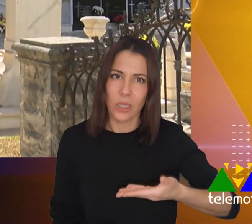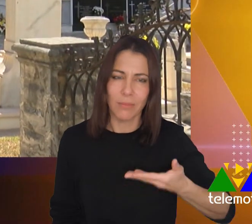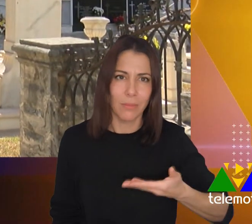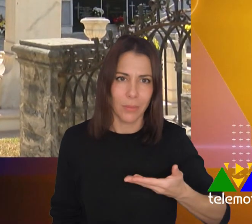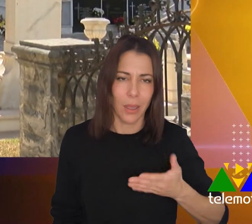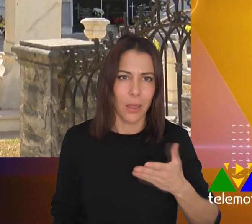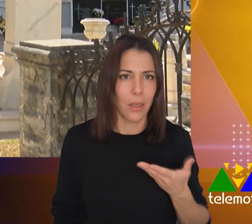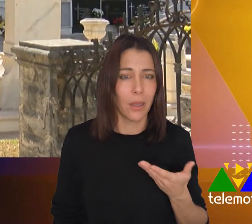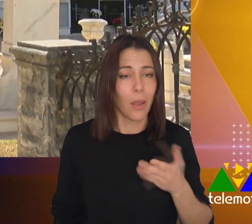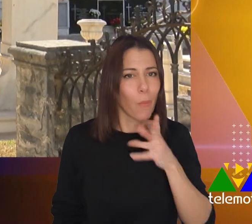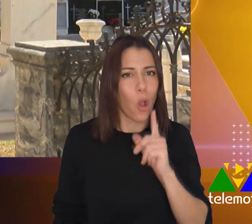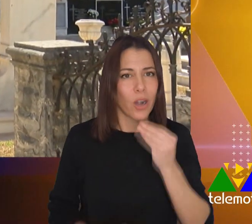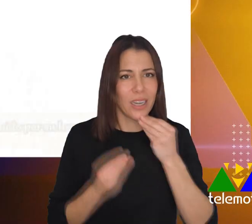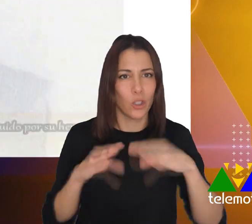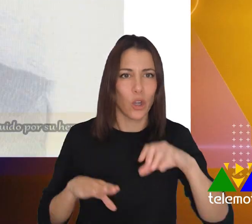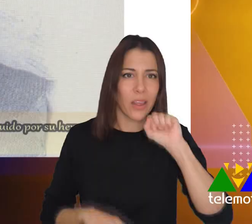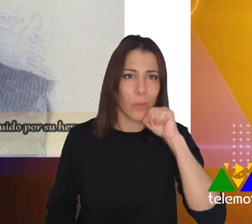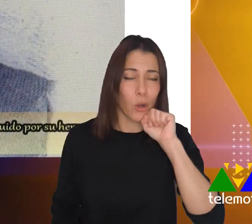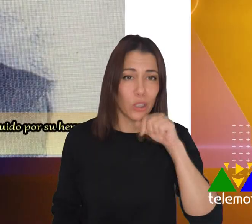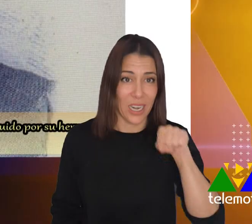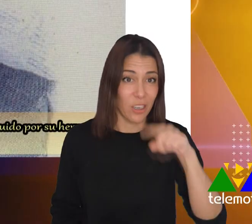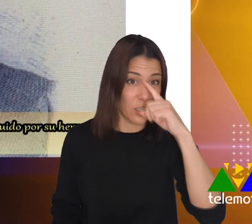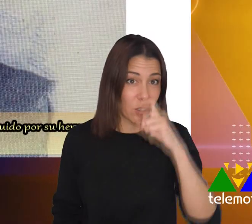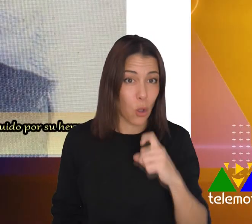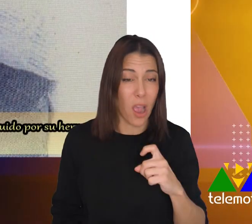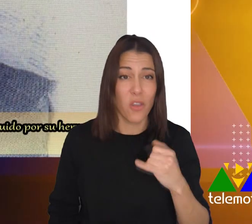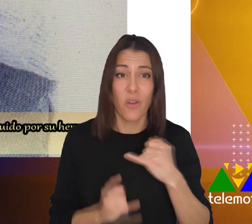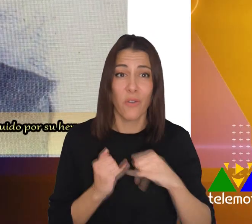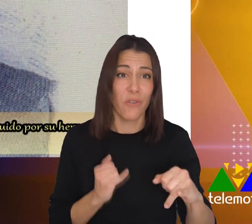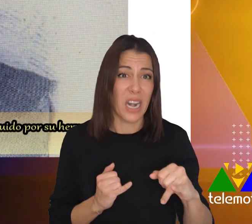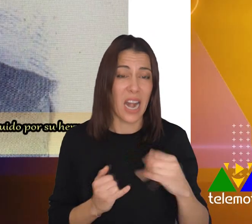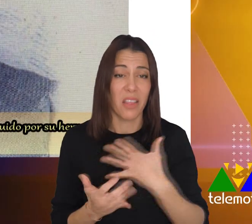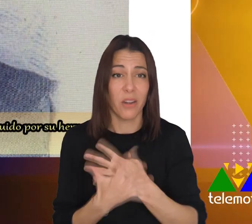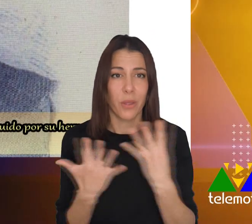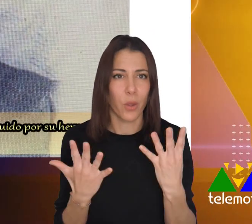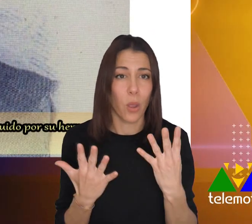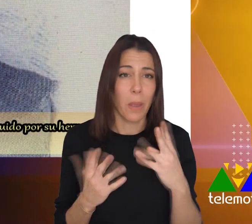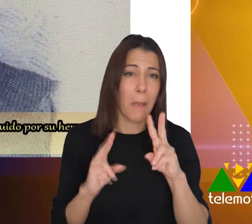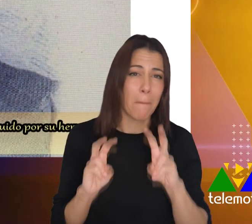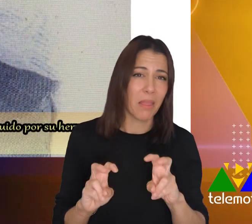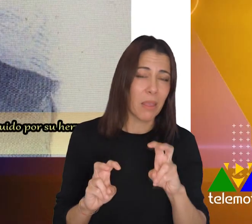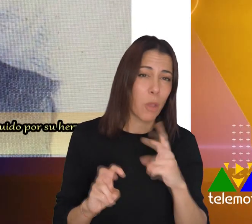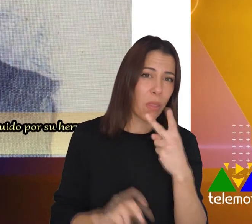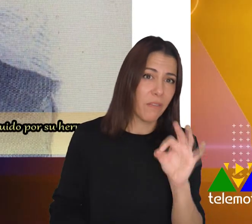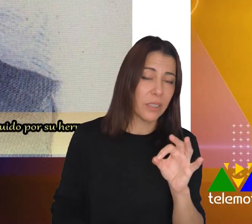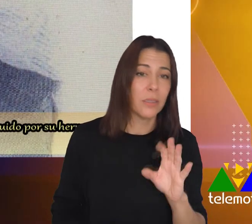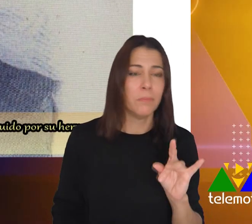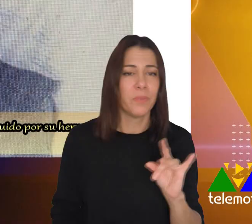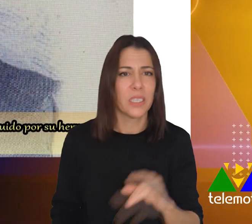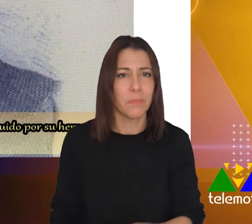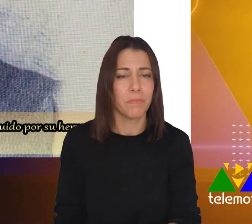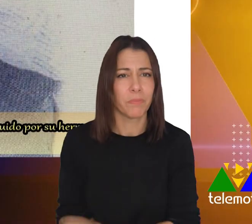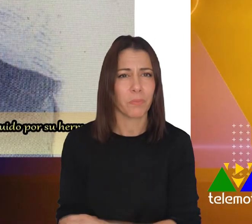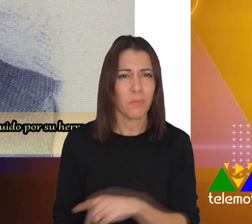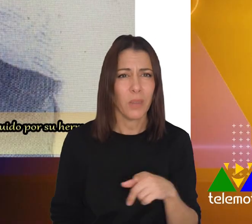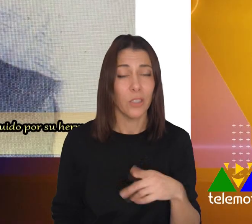tremenda en la historia de Motril, en esos años de finales del 19, principios del 20. ¿Todos vienen de nuestros días Moreu?